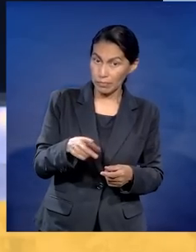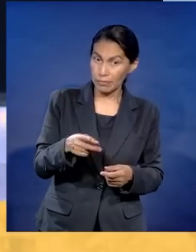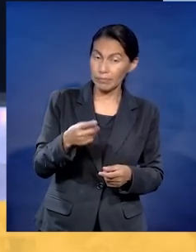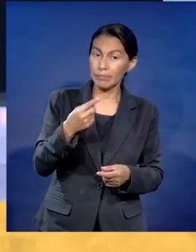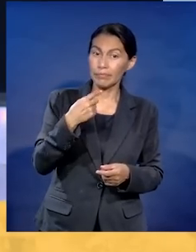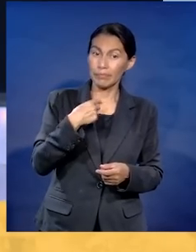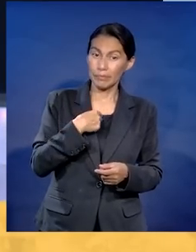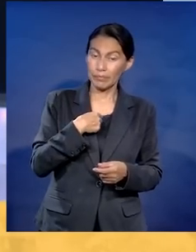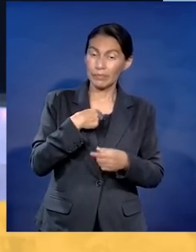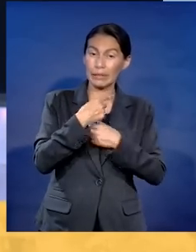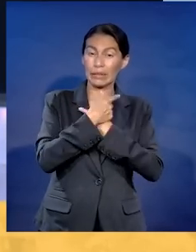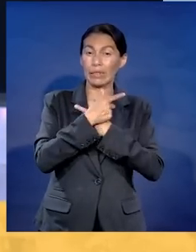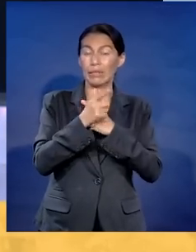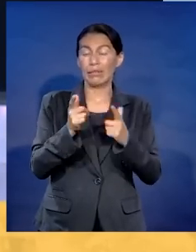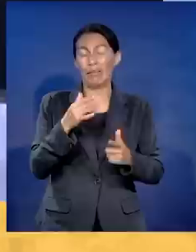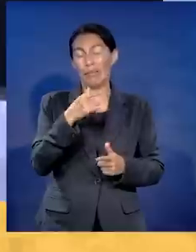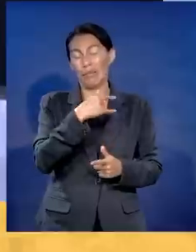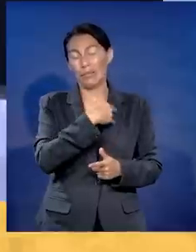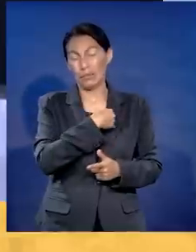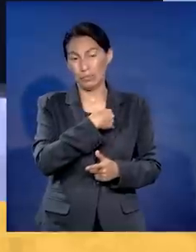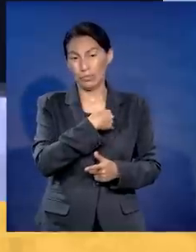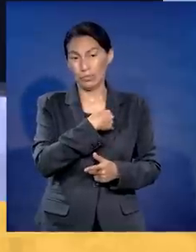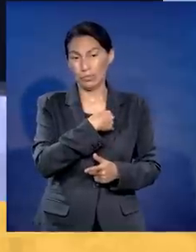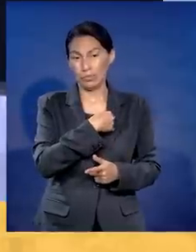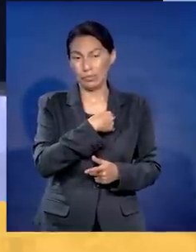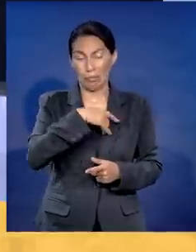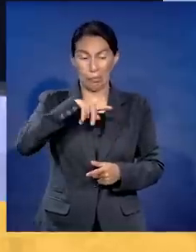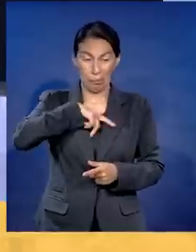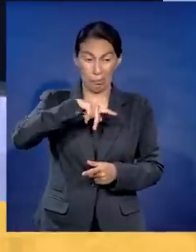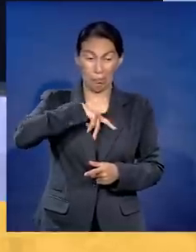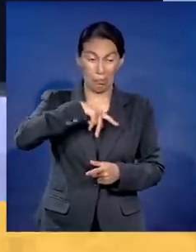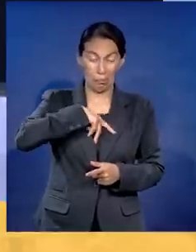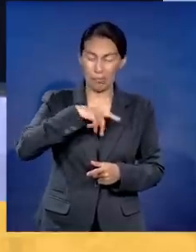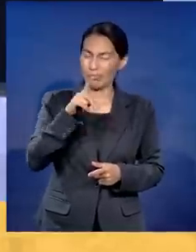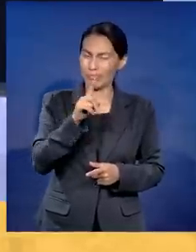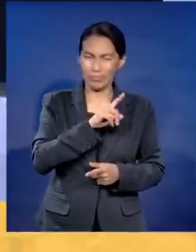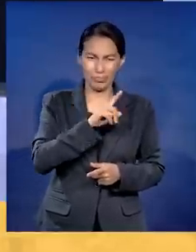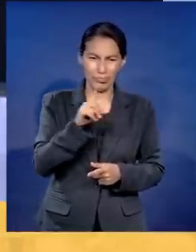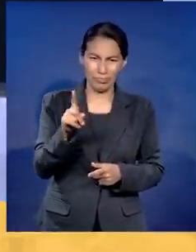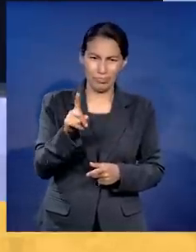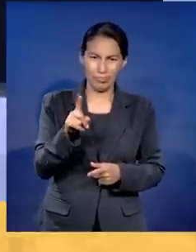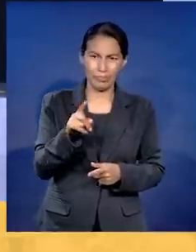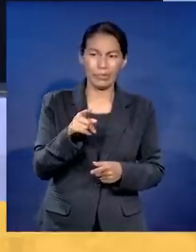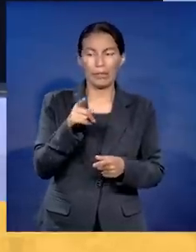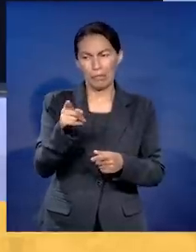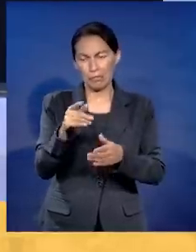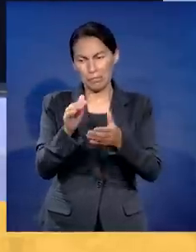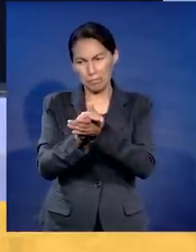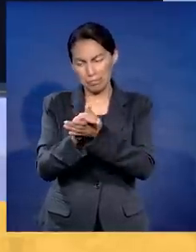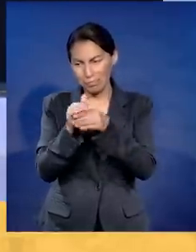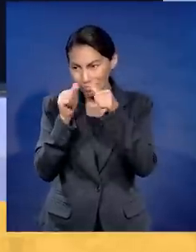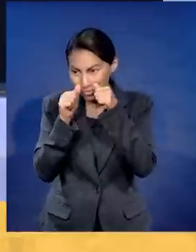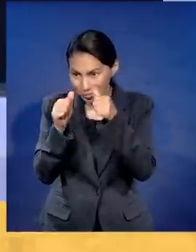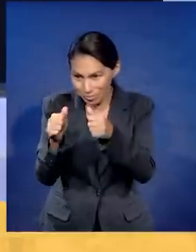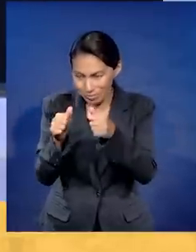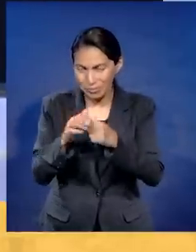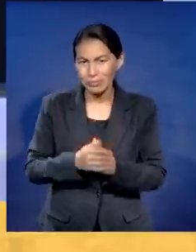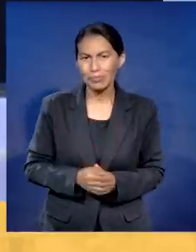apostar, cuidarla. La única forma real que existe es que seamos liberados del egoísmo.